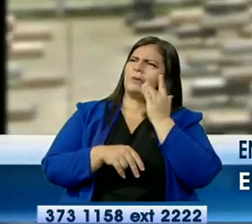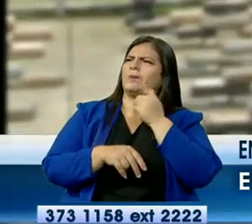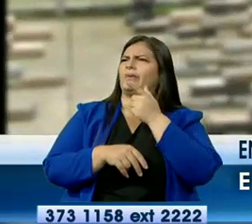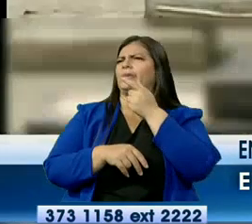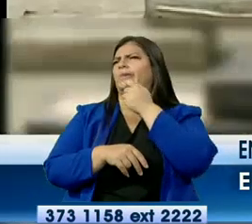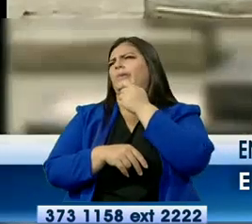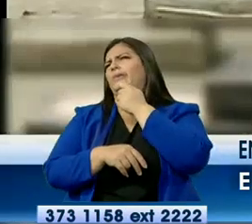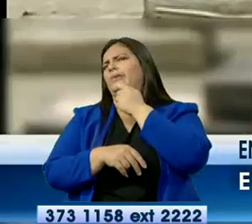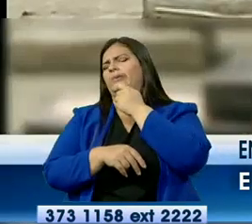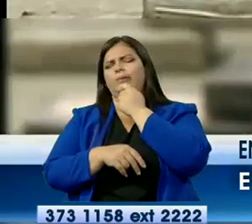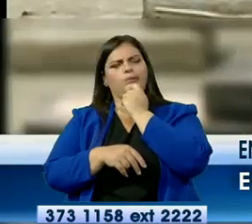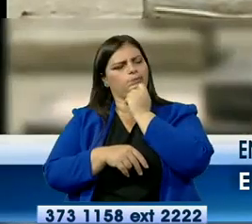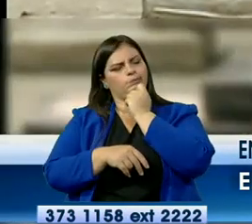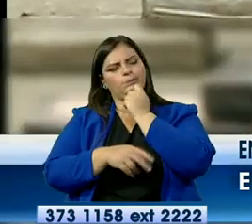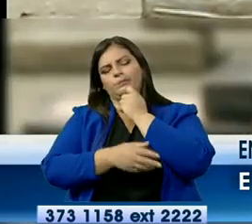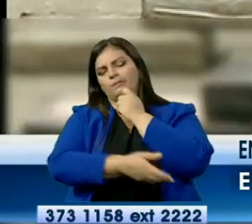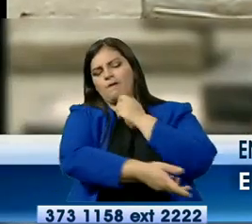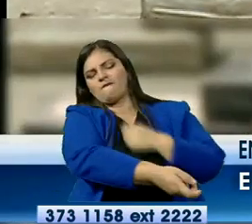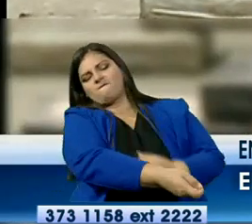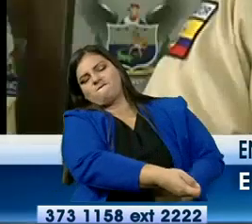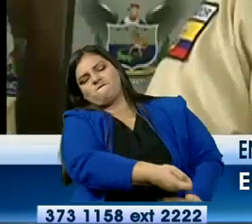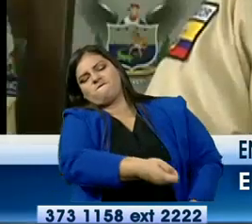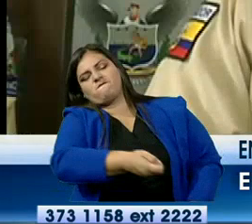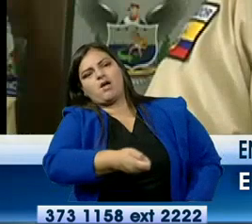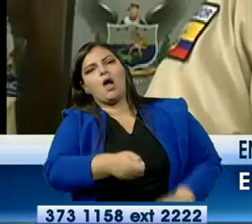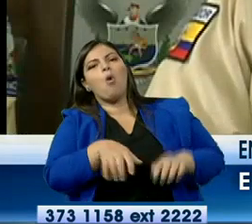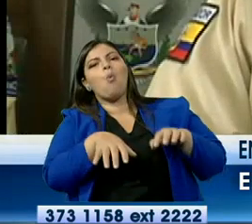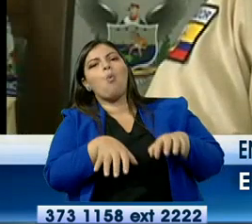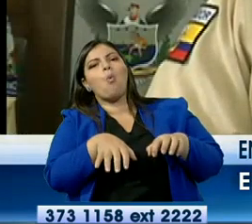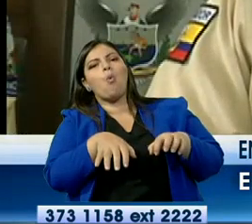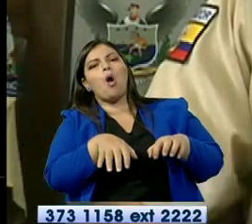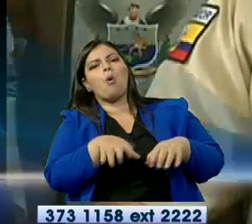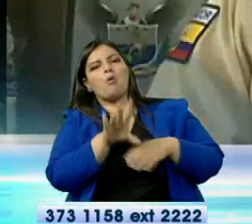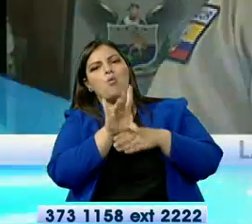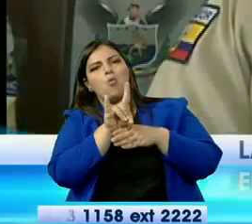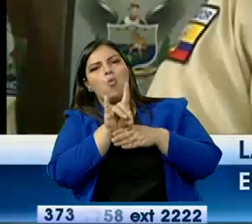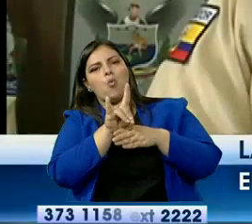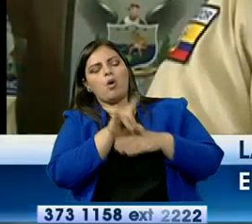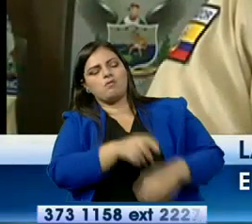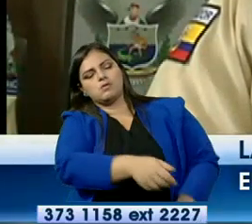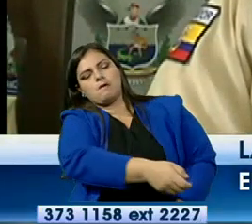encontraron 142 kilos de cocaína. Que efectivamente se encontraban dos